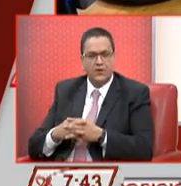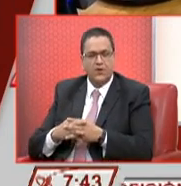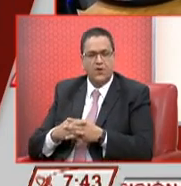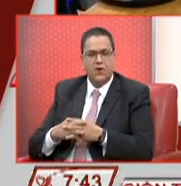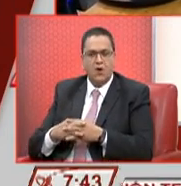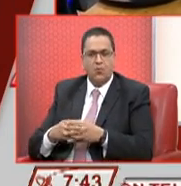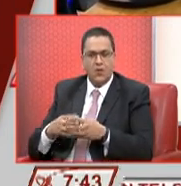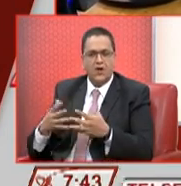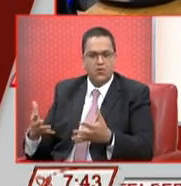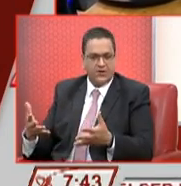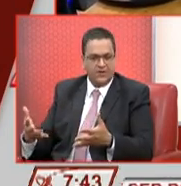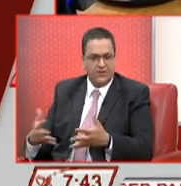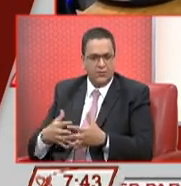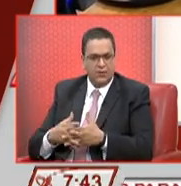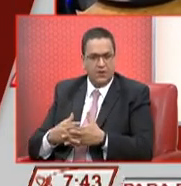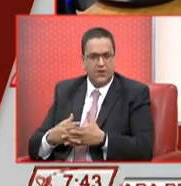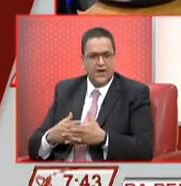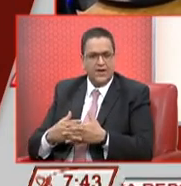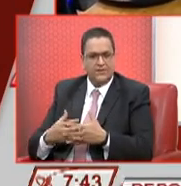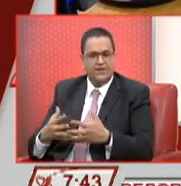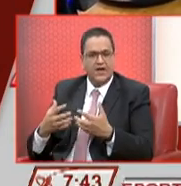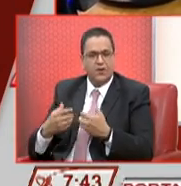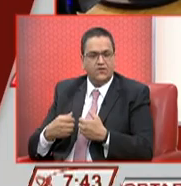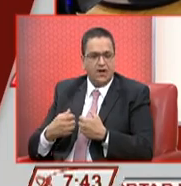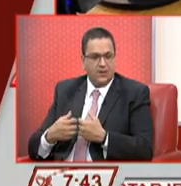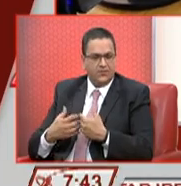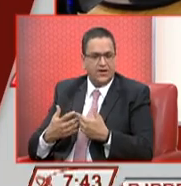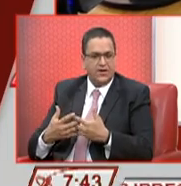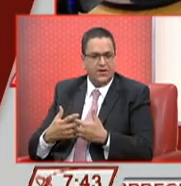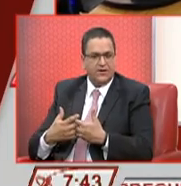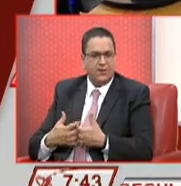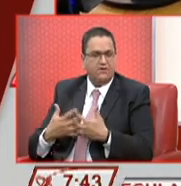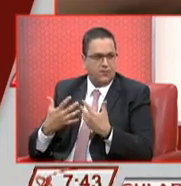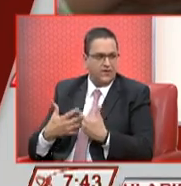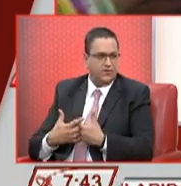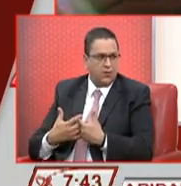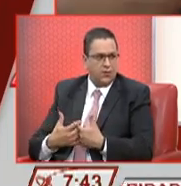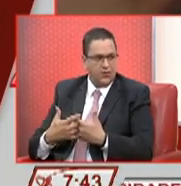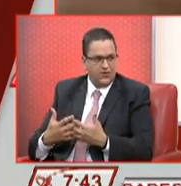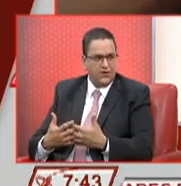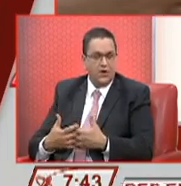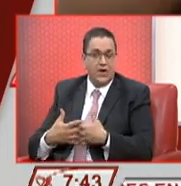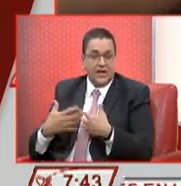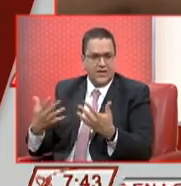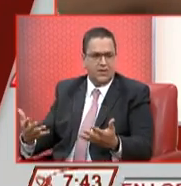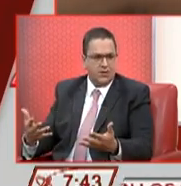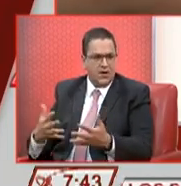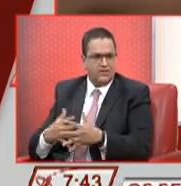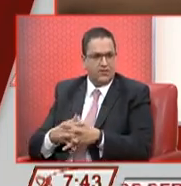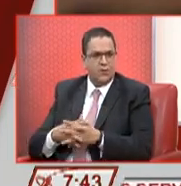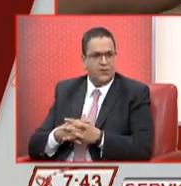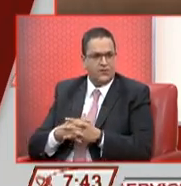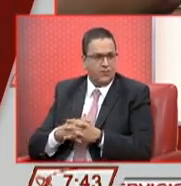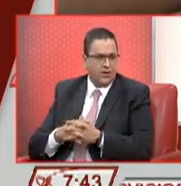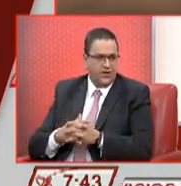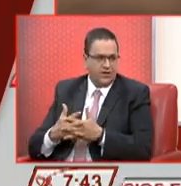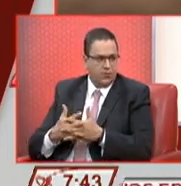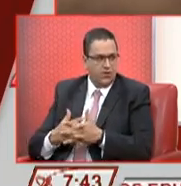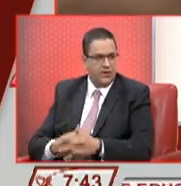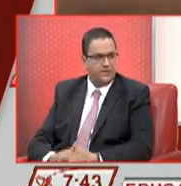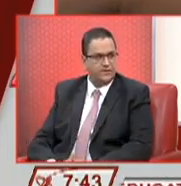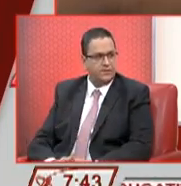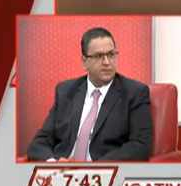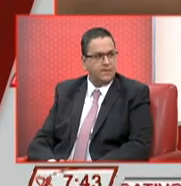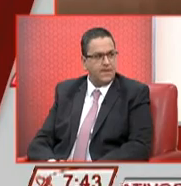el gasto público, puedan cursar este diplomado y así tengan los elementos y herramientas para formarse un propio juicio y también hacer propuestas de